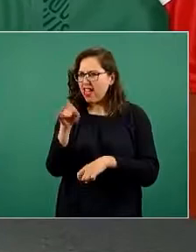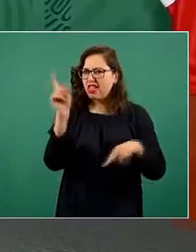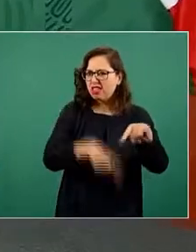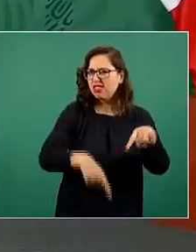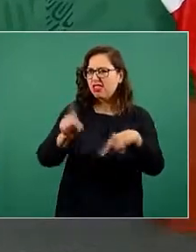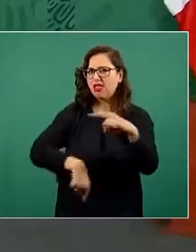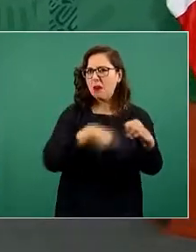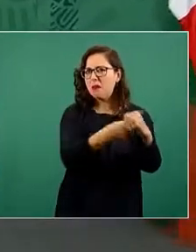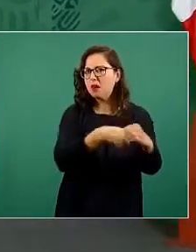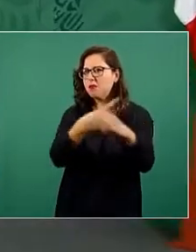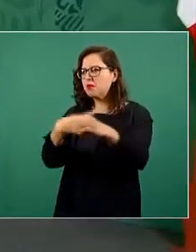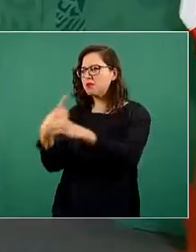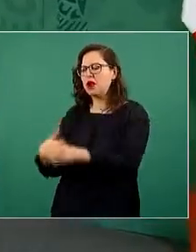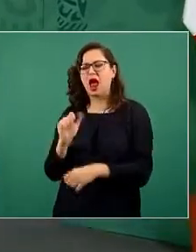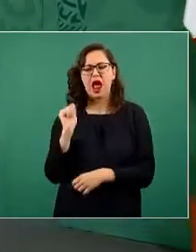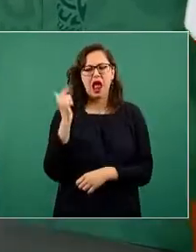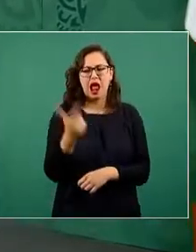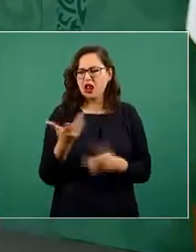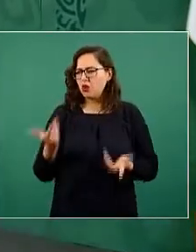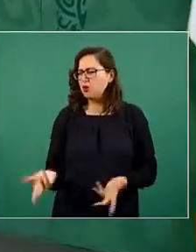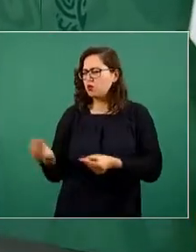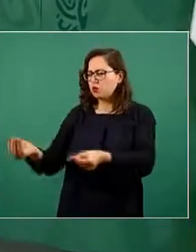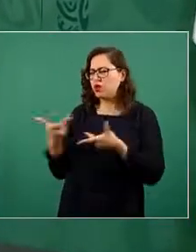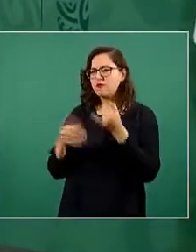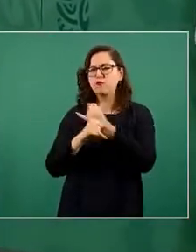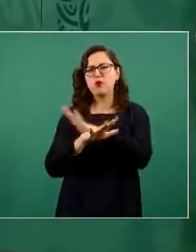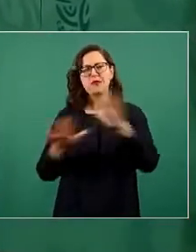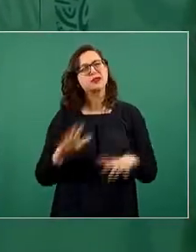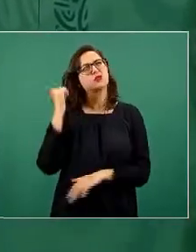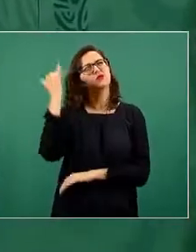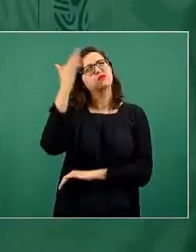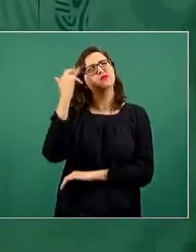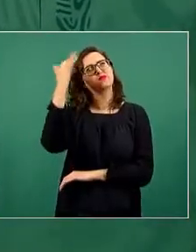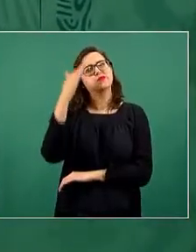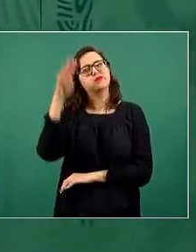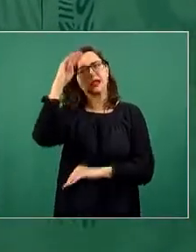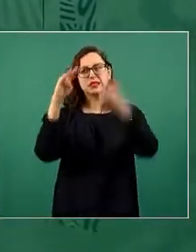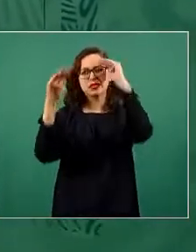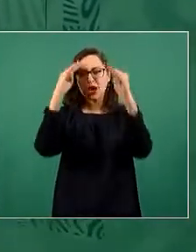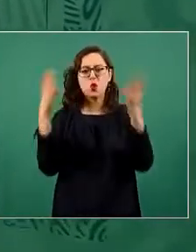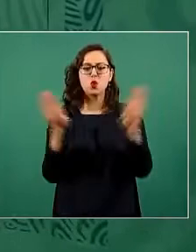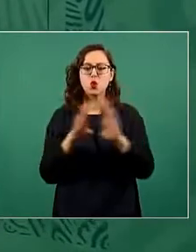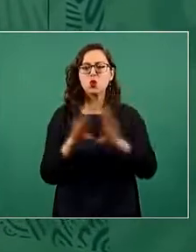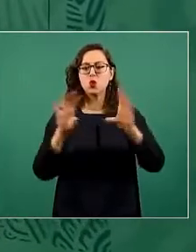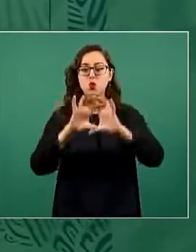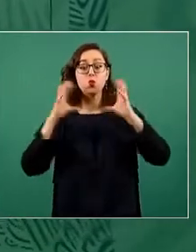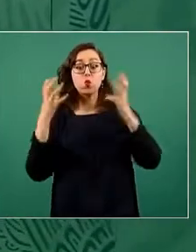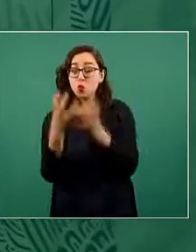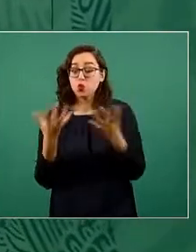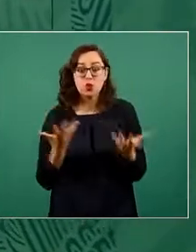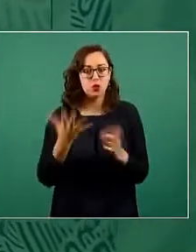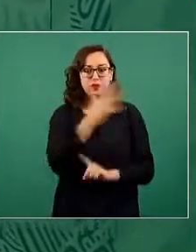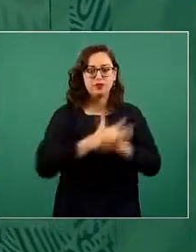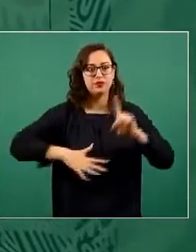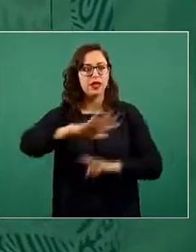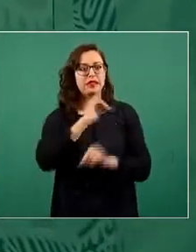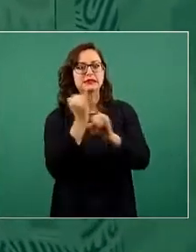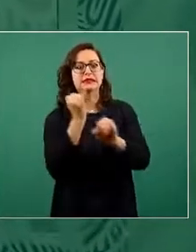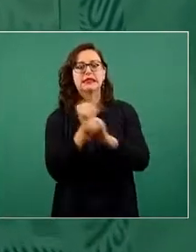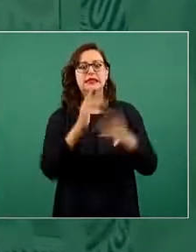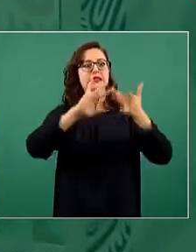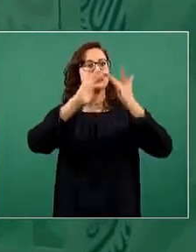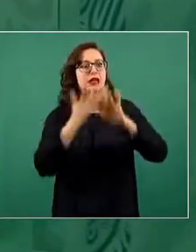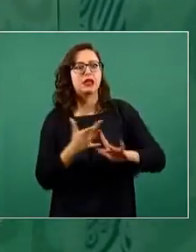en algún tipo de reflexiones sobre todo analizar el contexto mundial sobre la regulación o no de estas redes sociales y